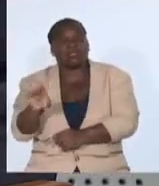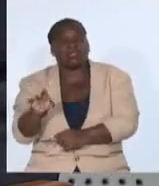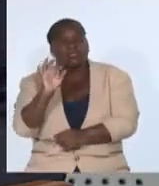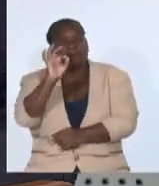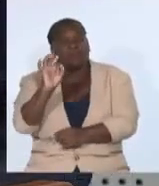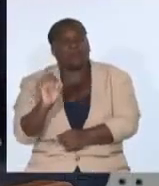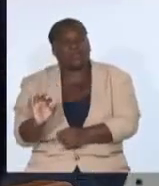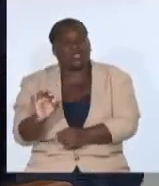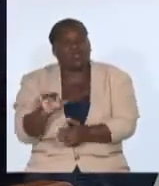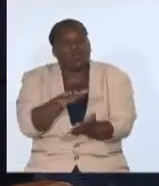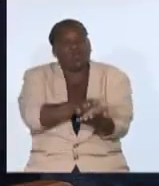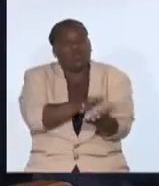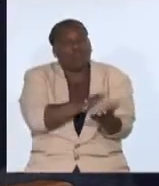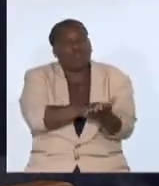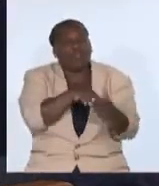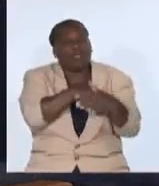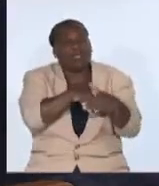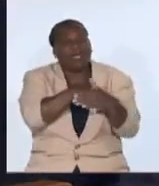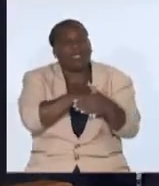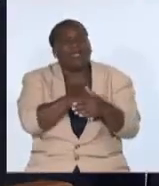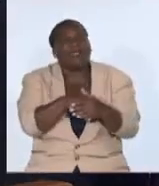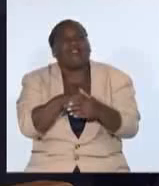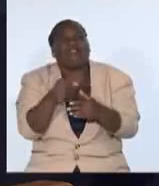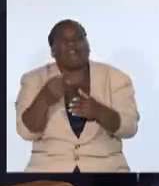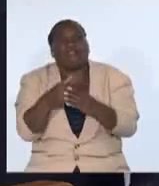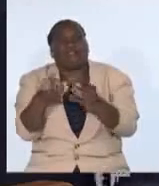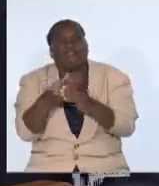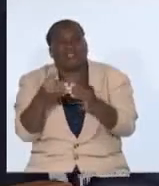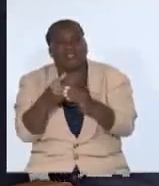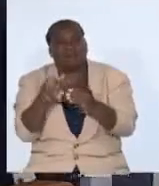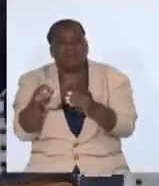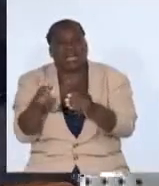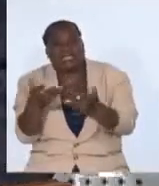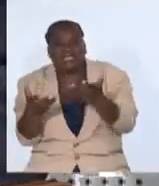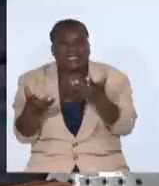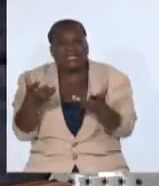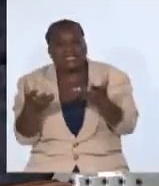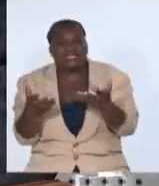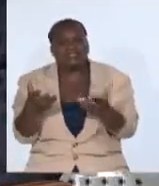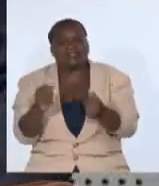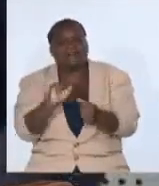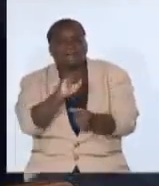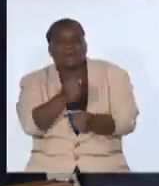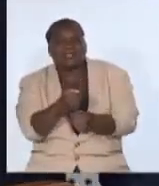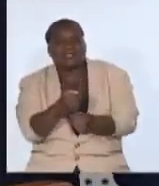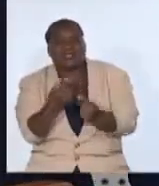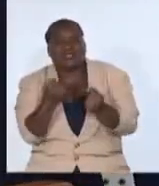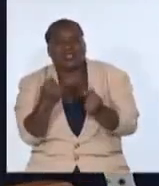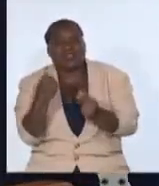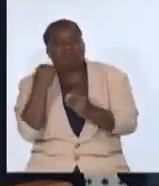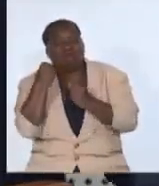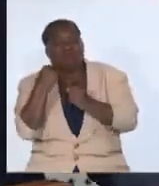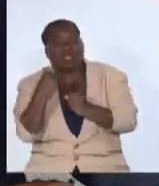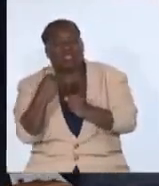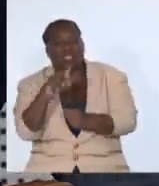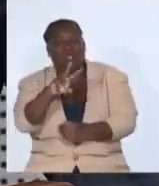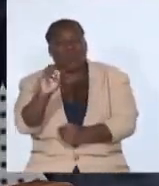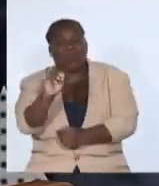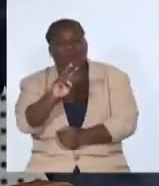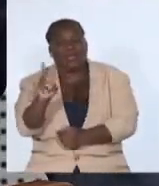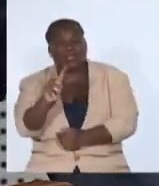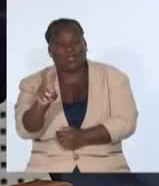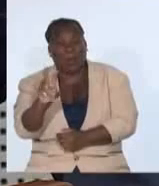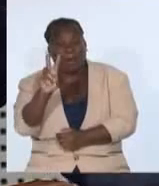de Divisas para amortiguar la presión sobre las monedas nacionales en 2022 25 naciones